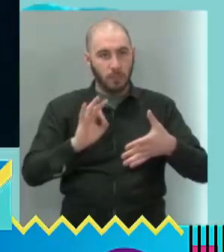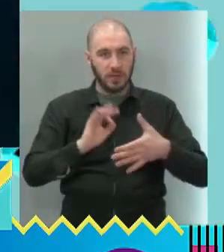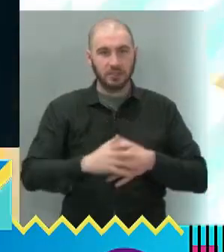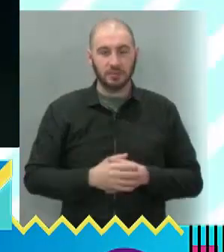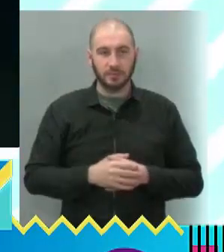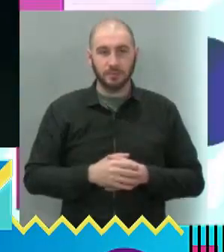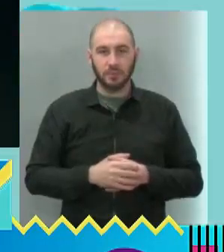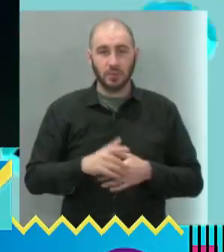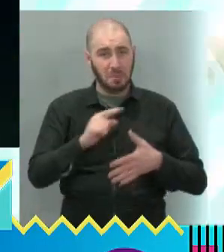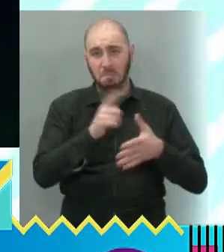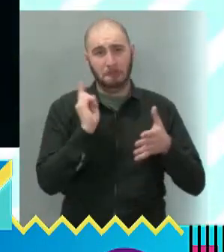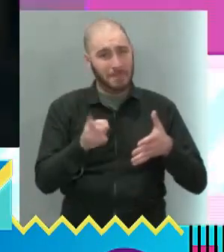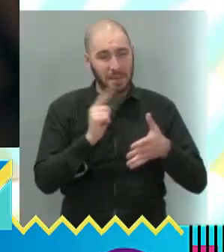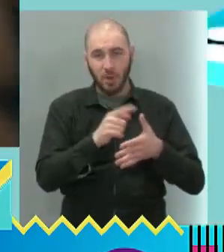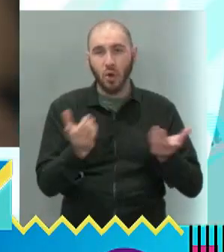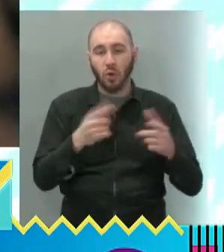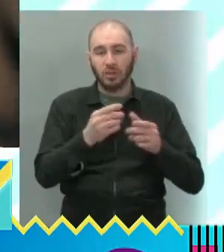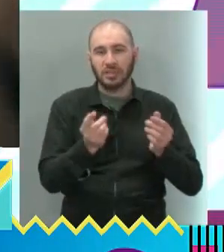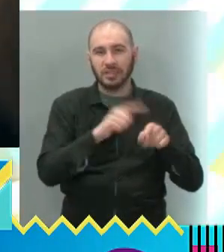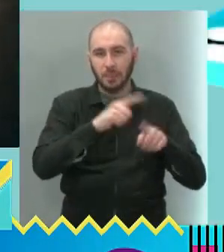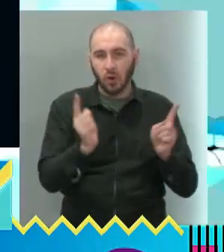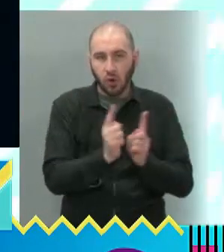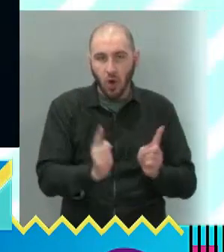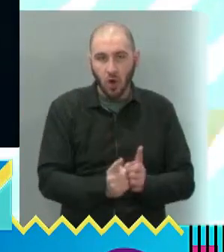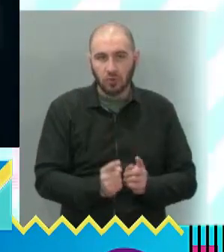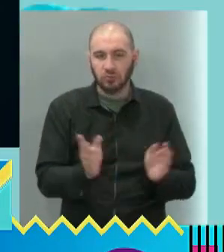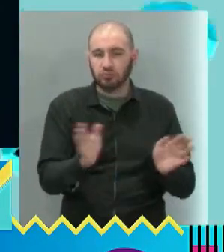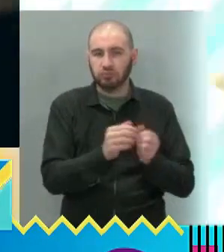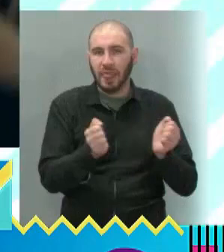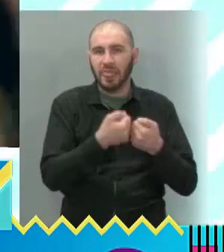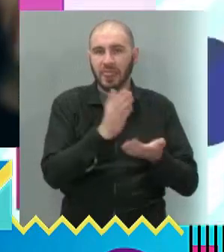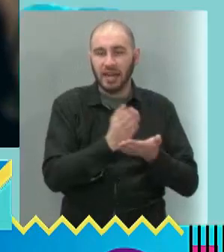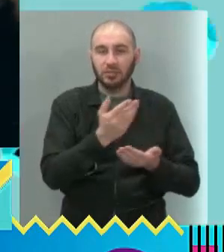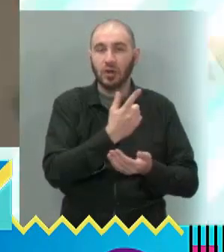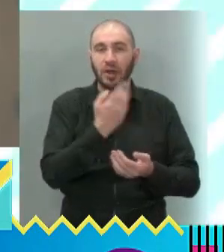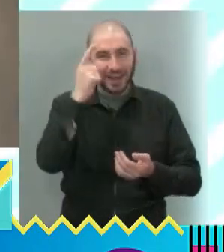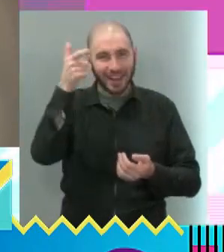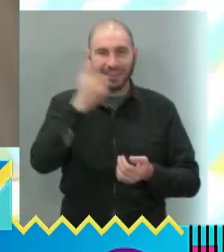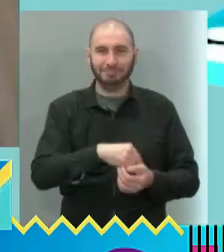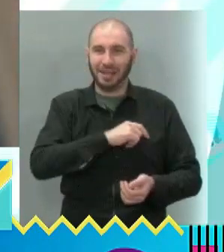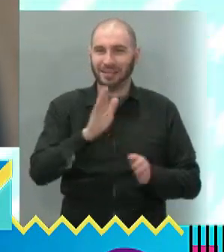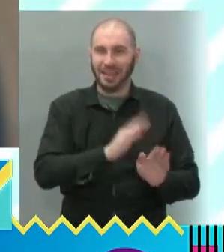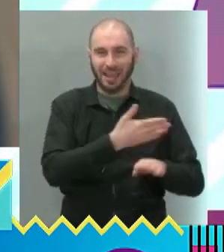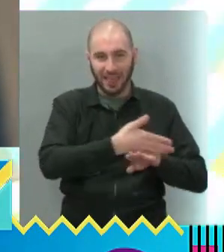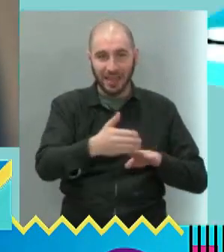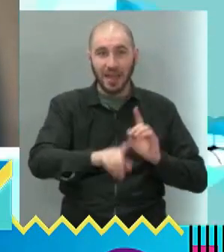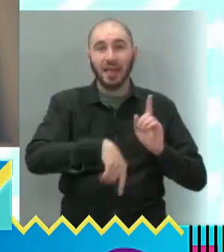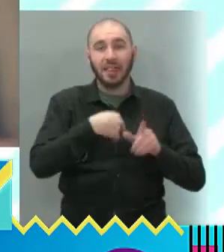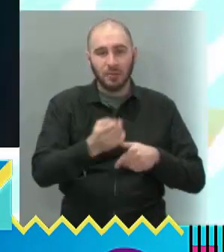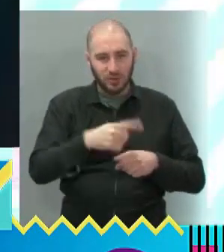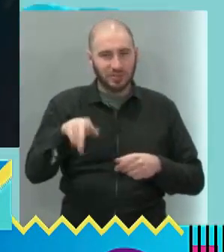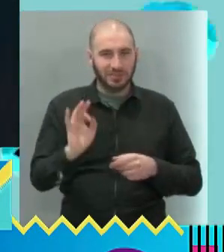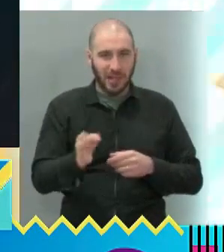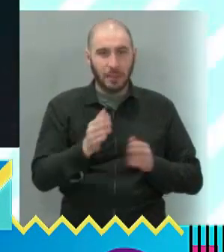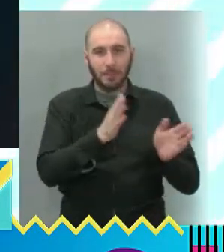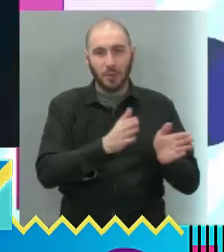lugares hacían lo mismo, formaban juntas provisionales conservadoras de los derechos de Fernando VII. Que después nosotros sepamos